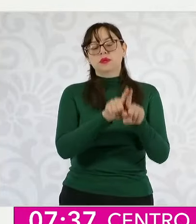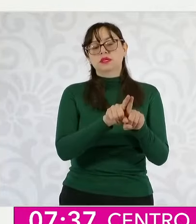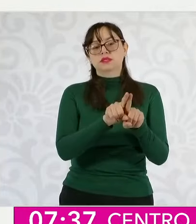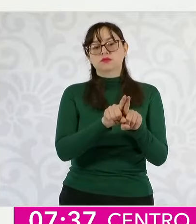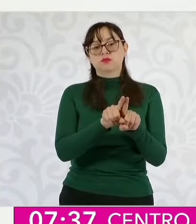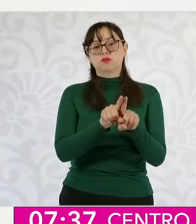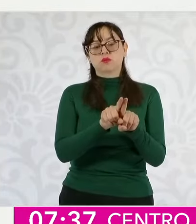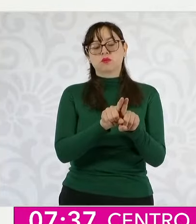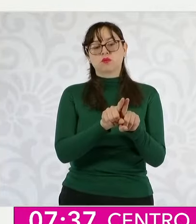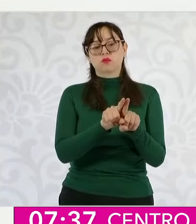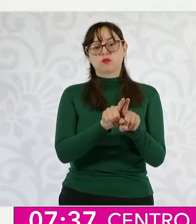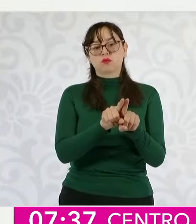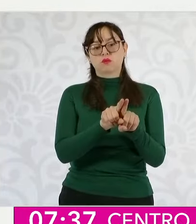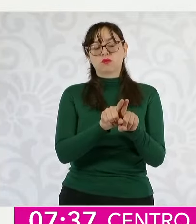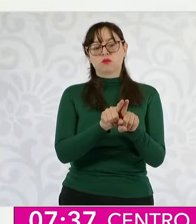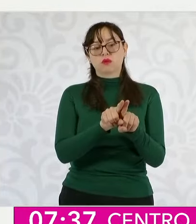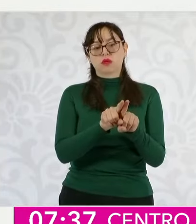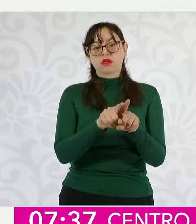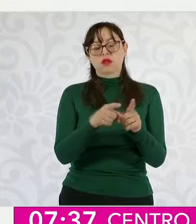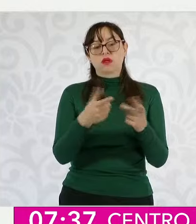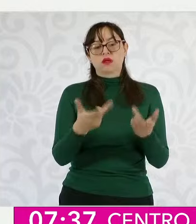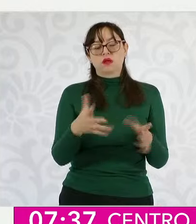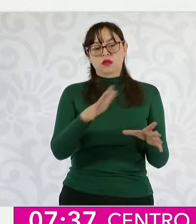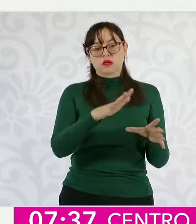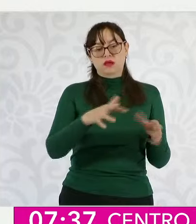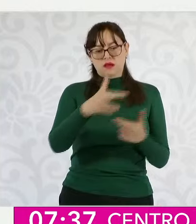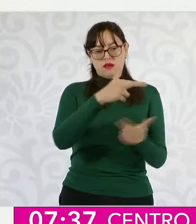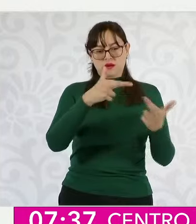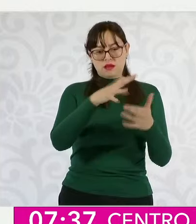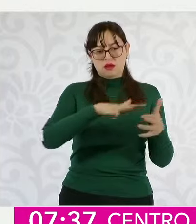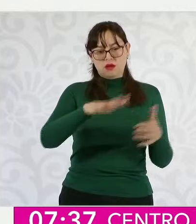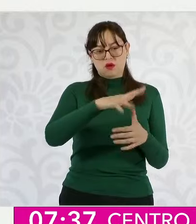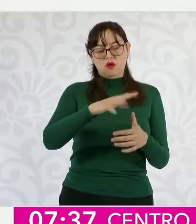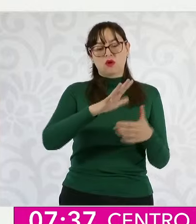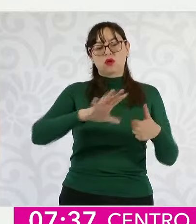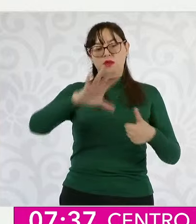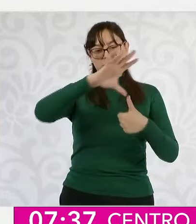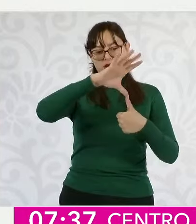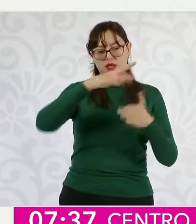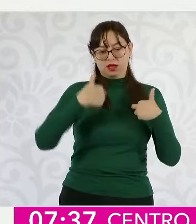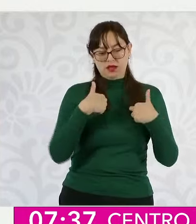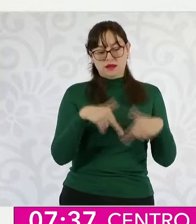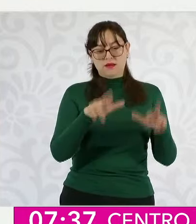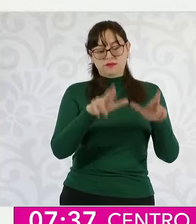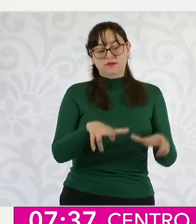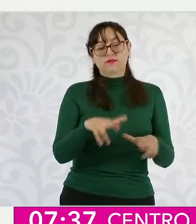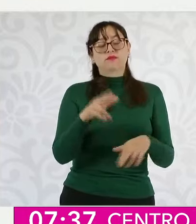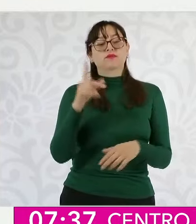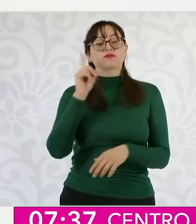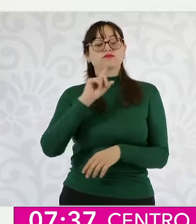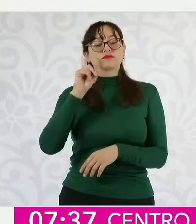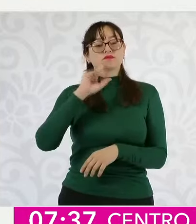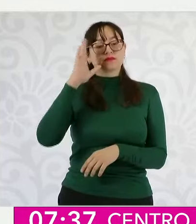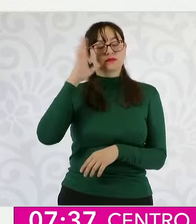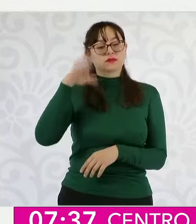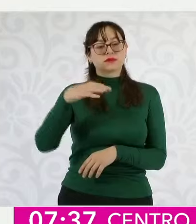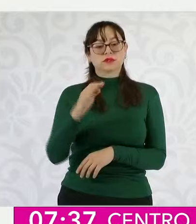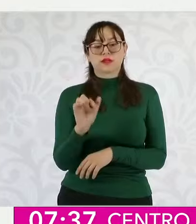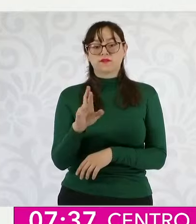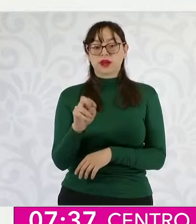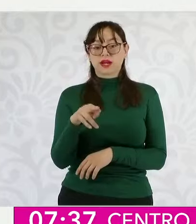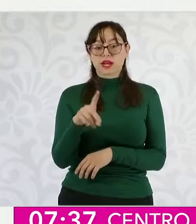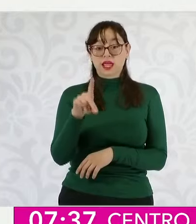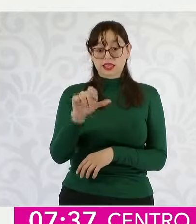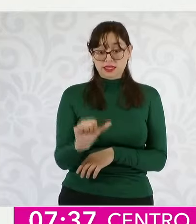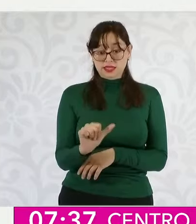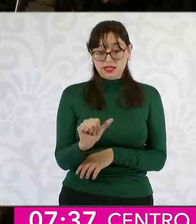Dow Chemical para la región de Norteamérica. Y la maestra Fernanda Guarro, directora